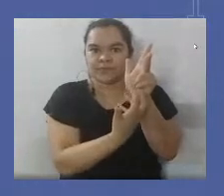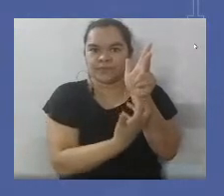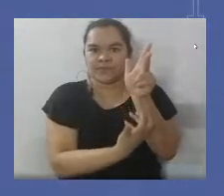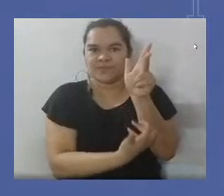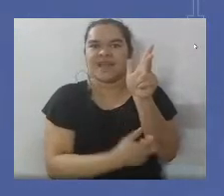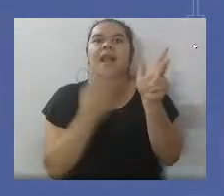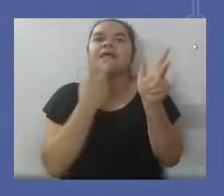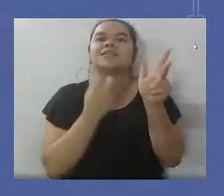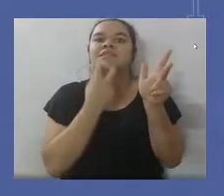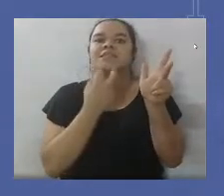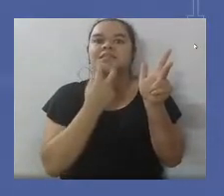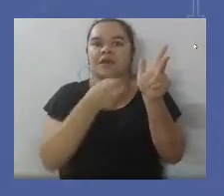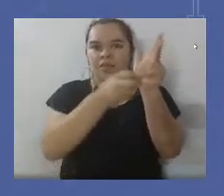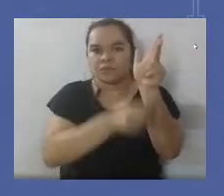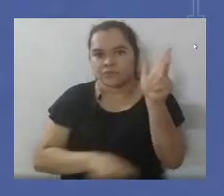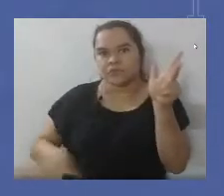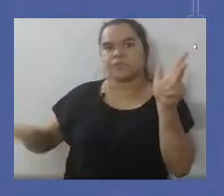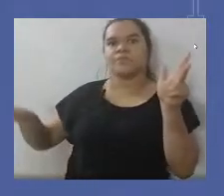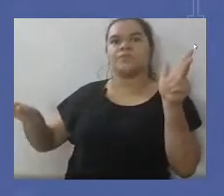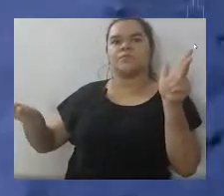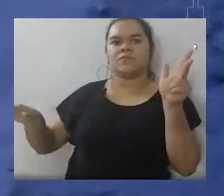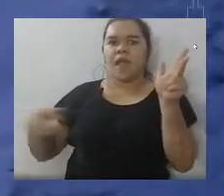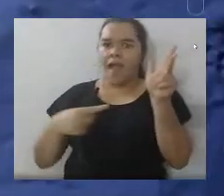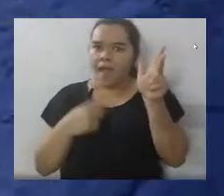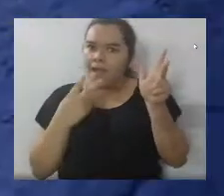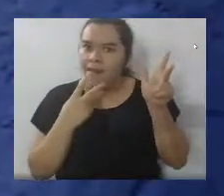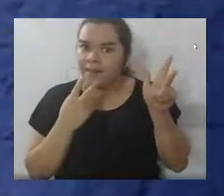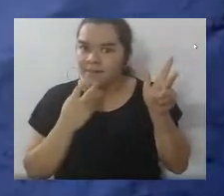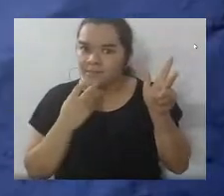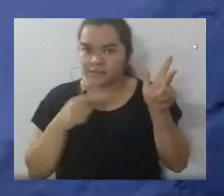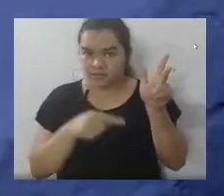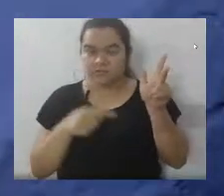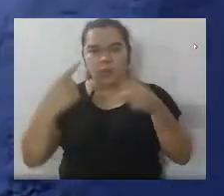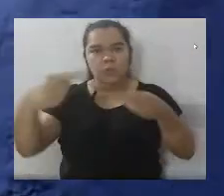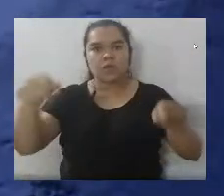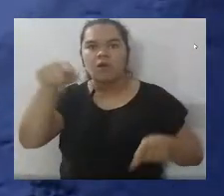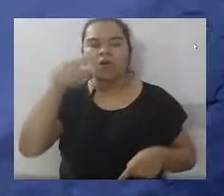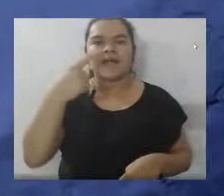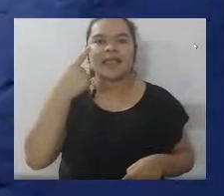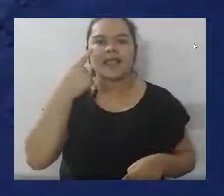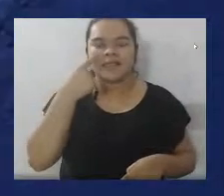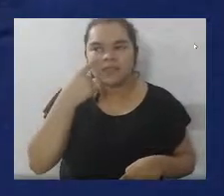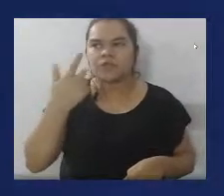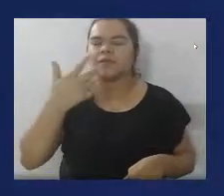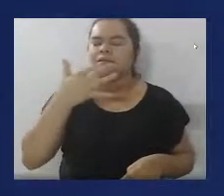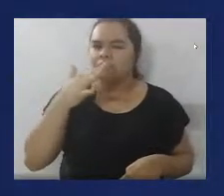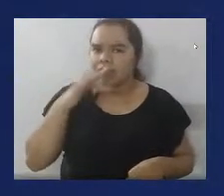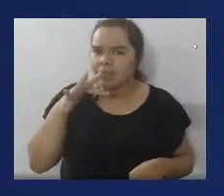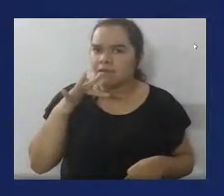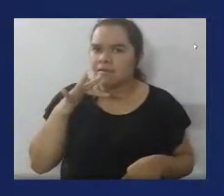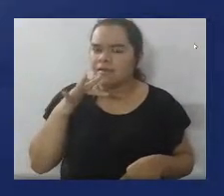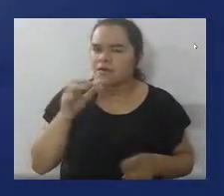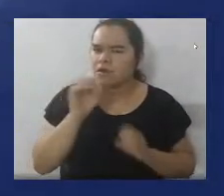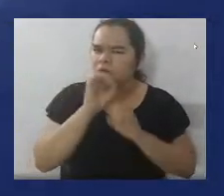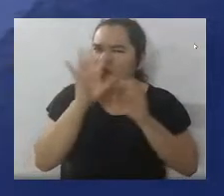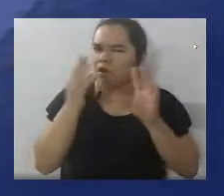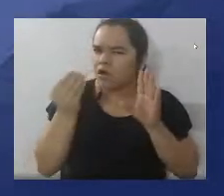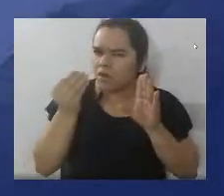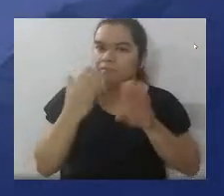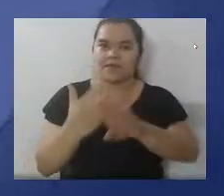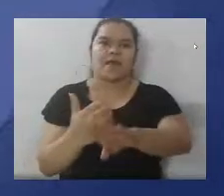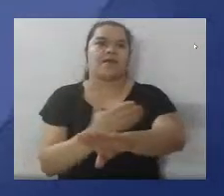La ingeniería eléctrica necesita, para que todo esto pueda ser comprendido y aprendido, una fuerte formación matemática y